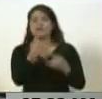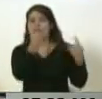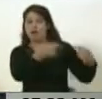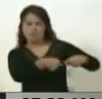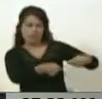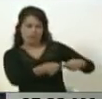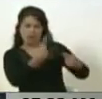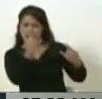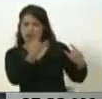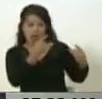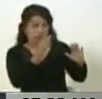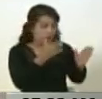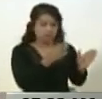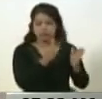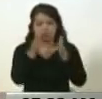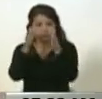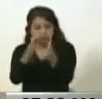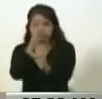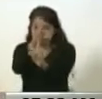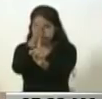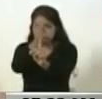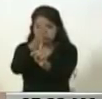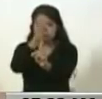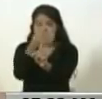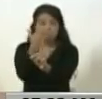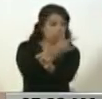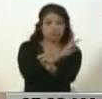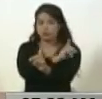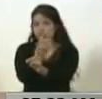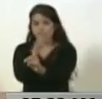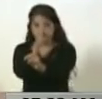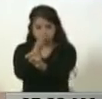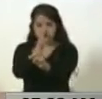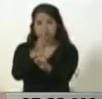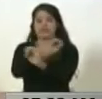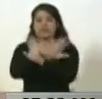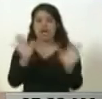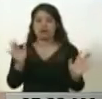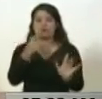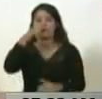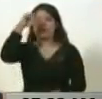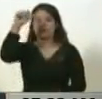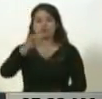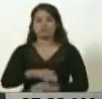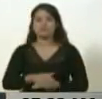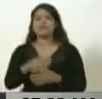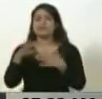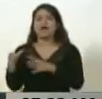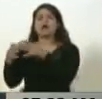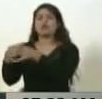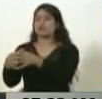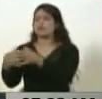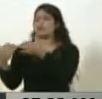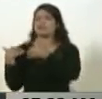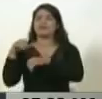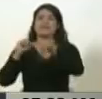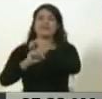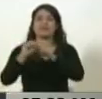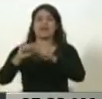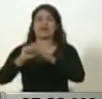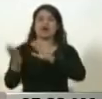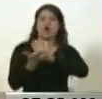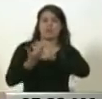las intenciones de la derecha. Hemos establecido por el área política un comando antigolpe que encabeza el vicepresidente Tarek